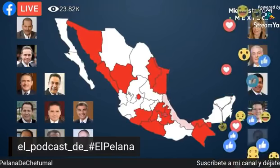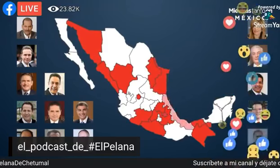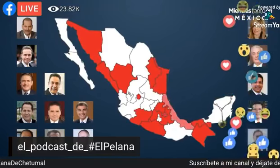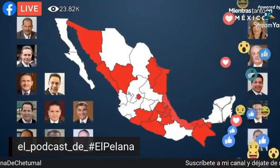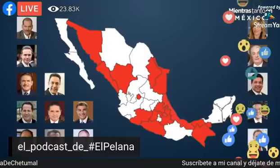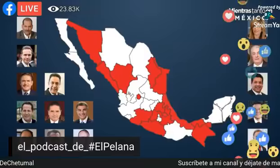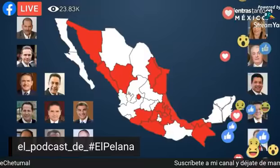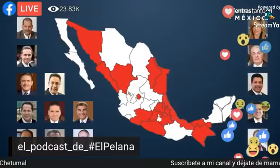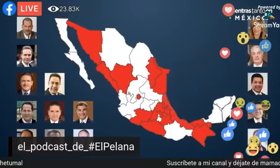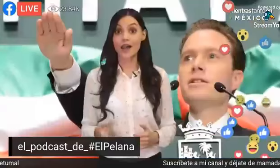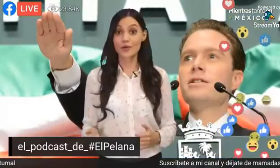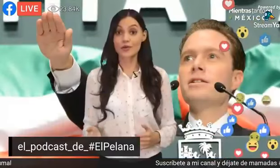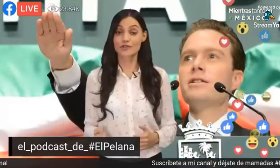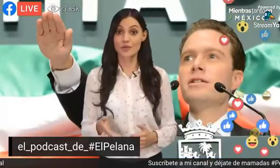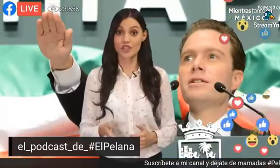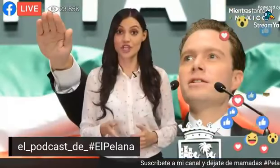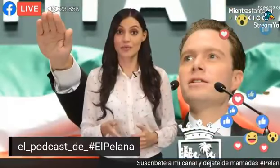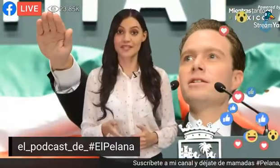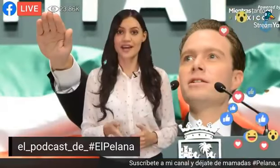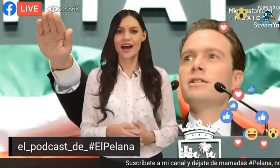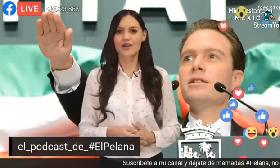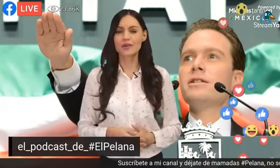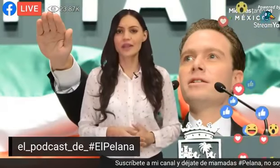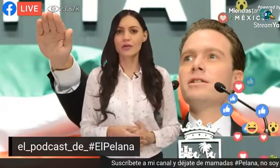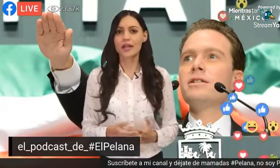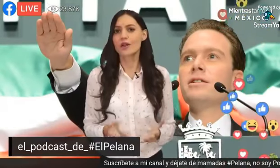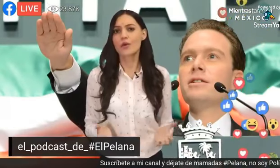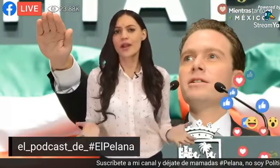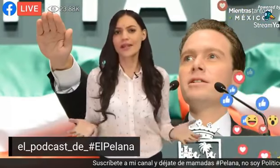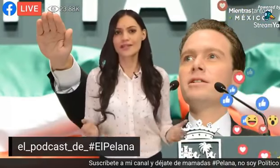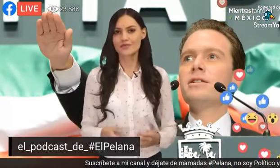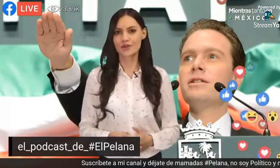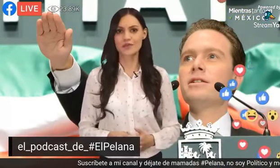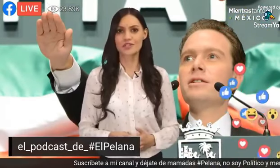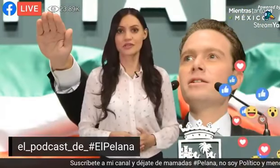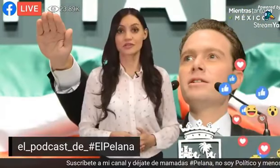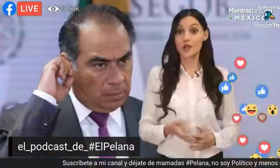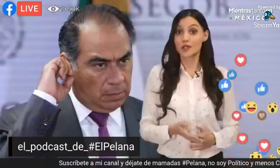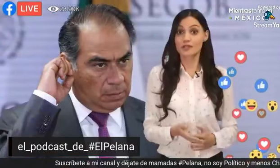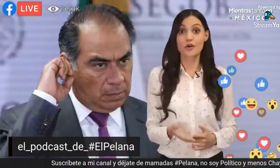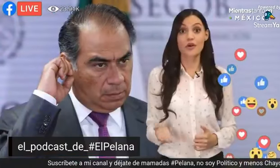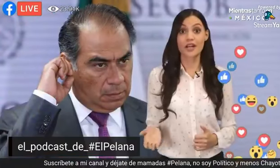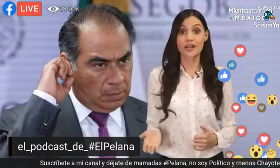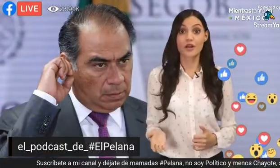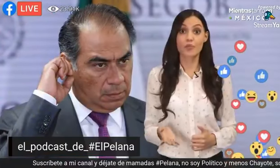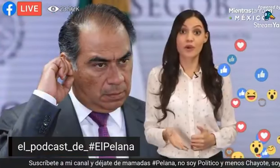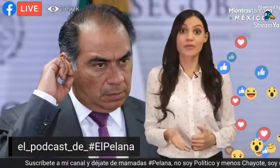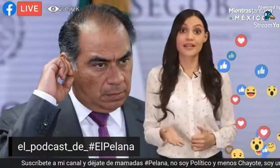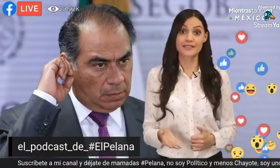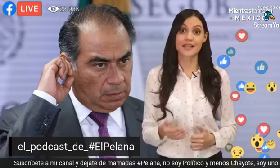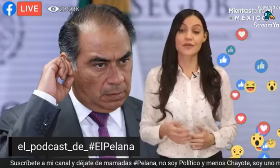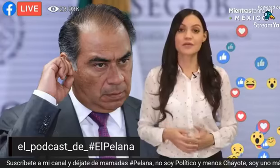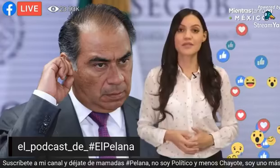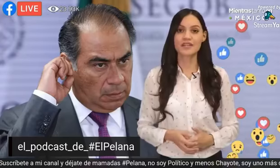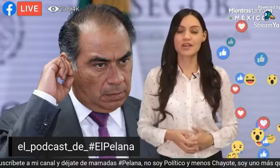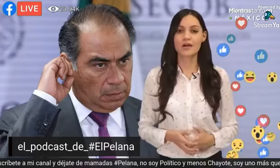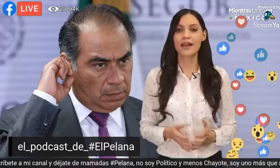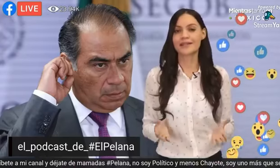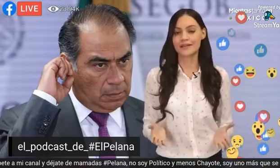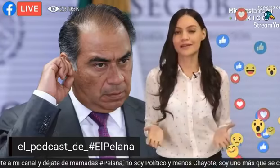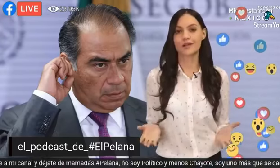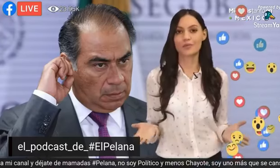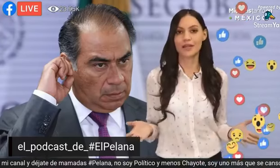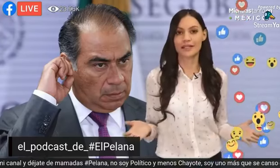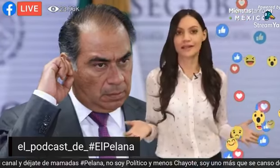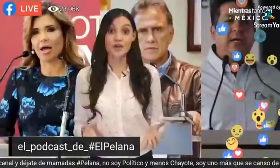toda la información sobre sus viajes. Algunos, como Chiapas, argumentaron que no guardan esa información y otros, como Guerrero, Puebla y Estado de México,